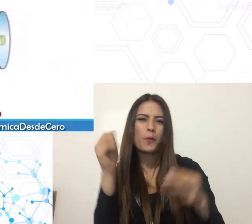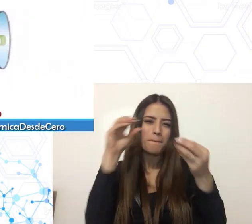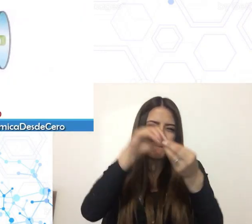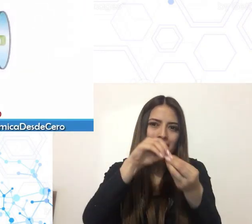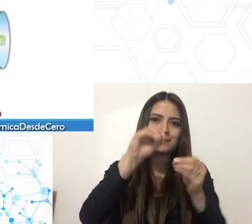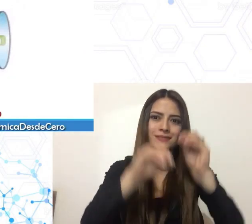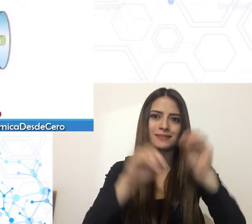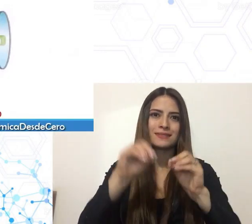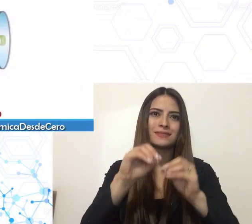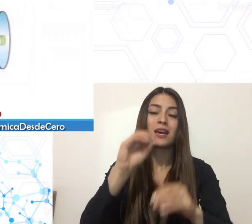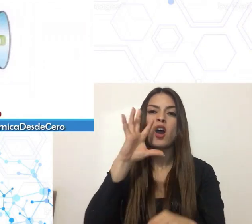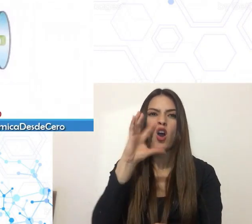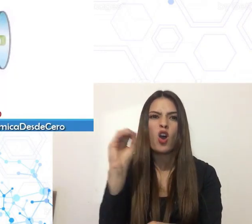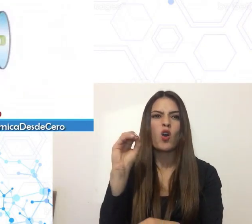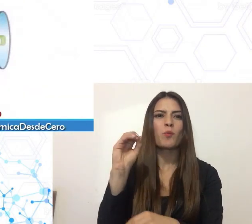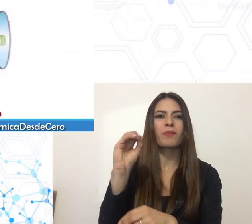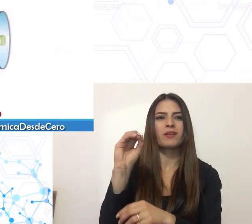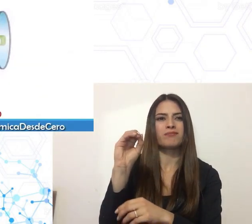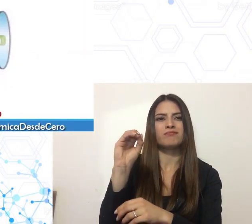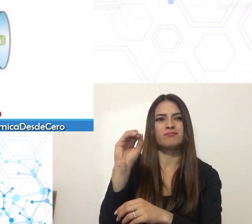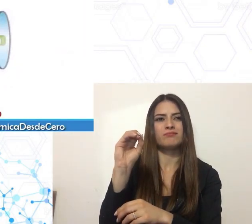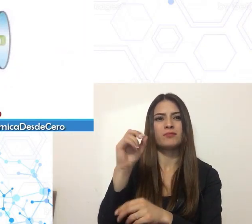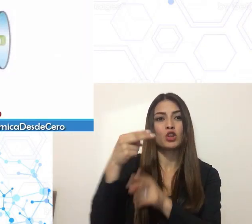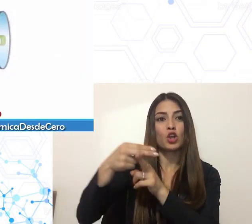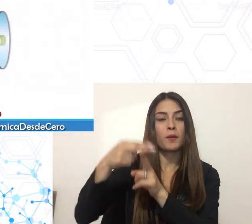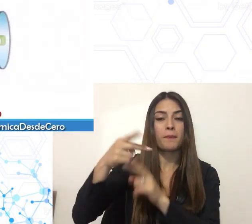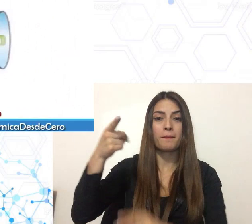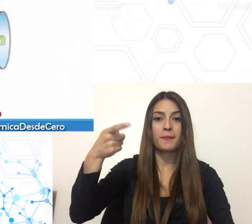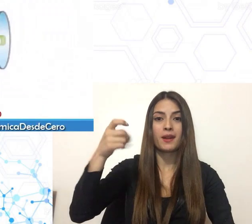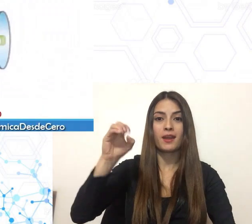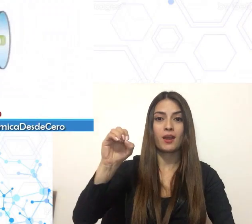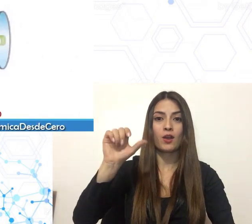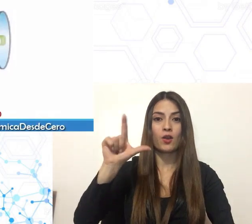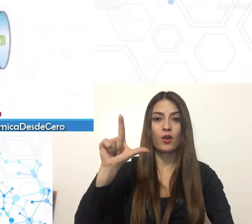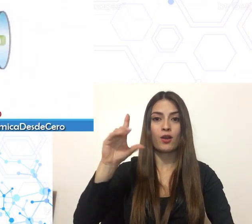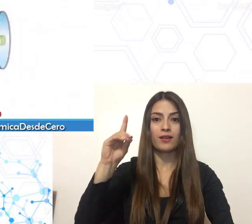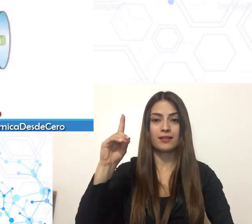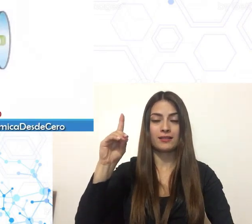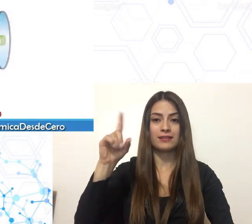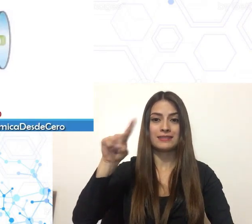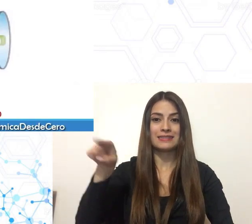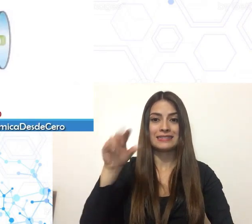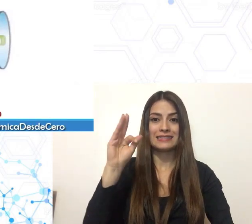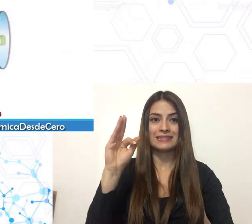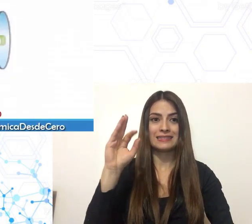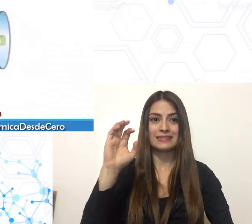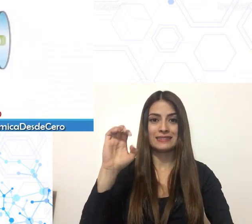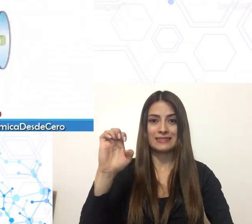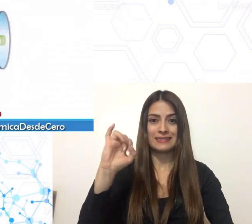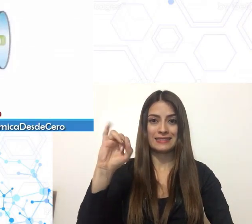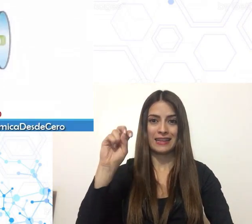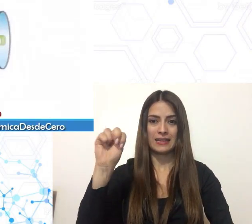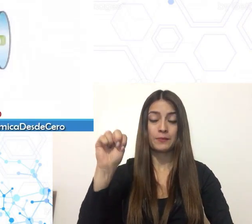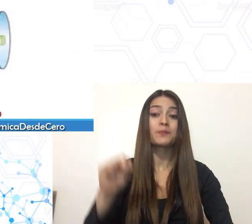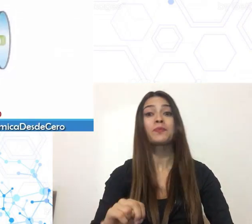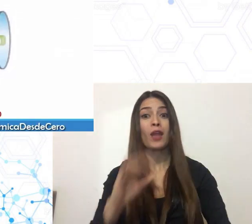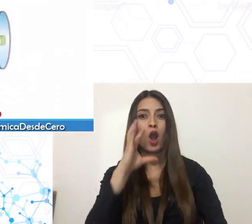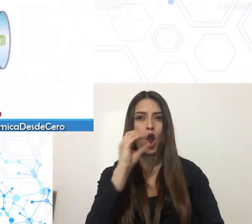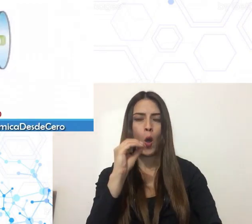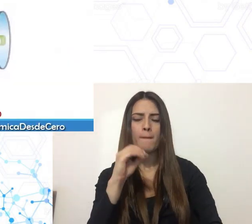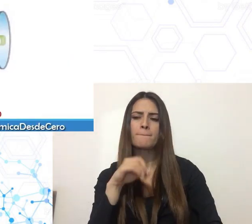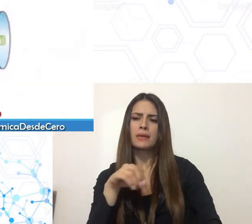fue modificada por el señor Goldstein. Entonces, ¿qué se pretendía hacer? Entonces, ¿qué fue lo que hizo